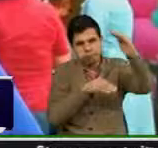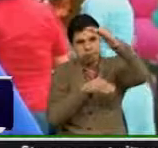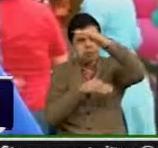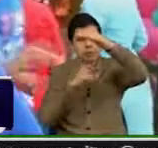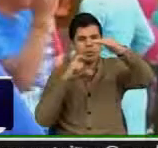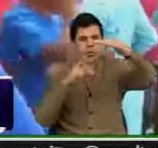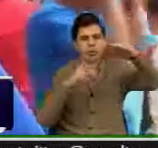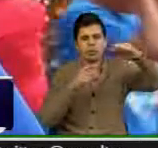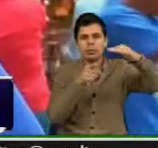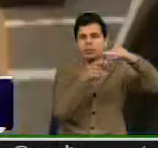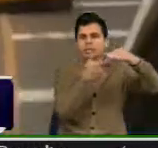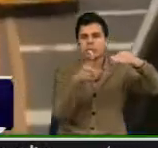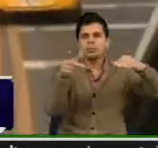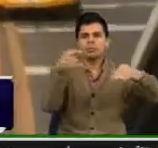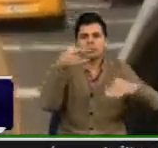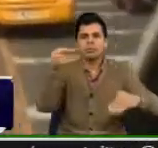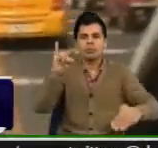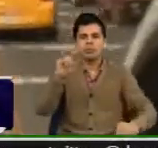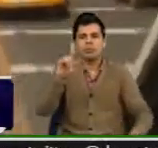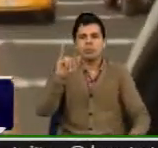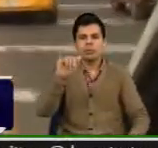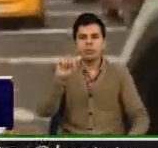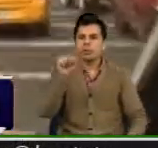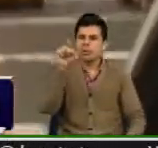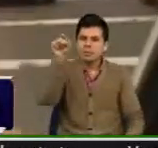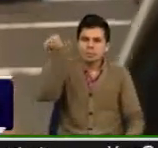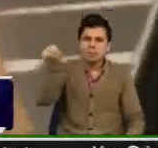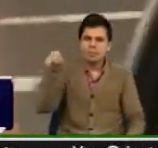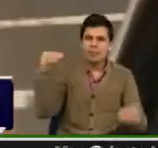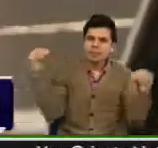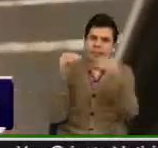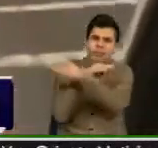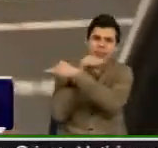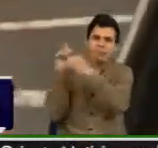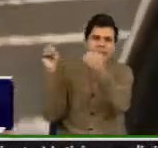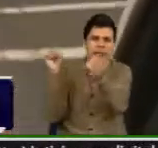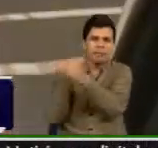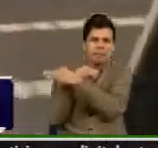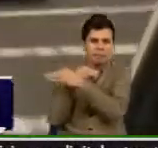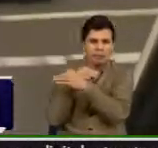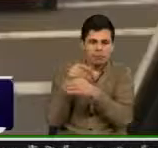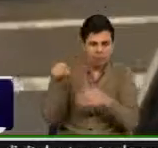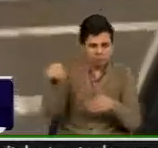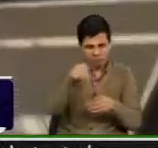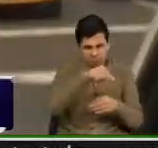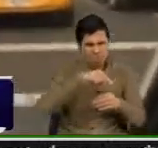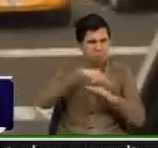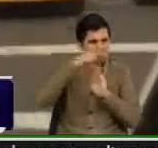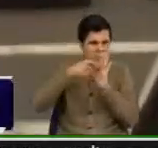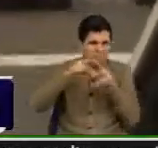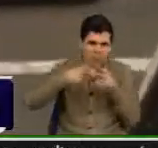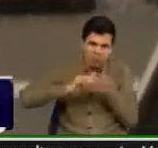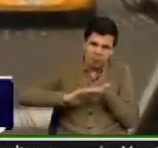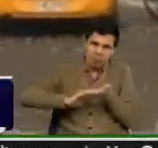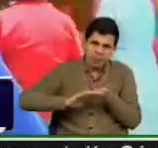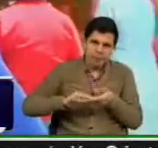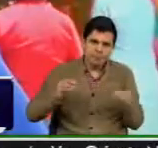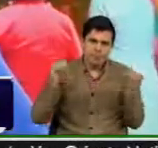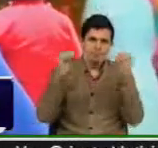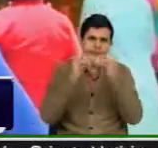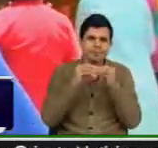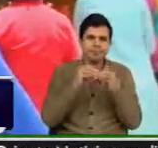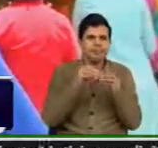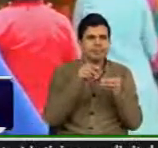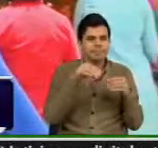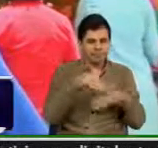Cúcuta al Zulia, en conexión con el anillo vial occidental. Igual manera, en lo que corresponde al cruce entre el